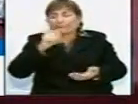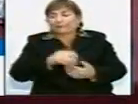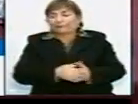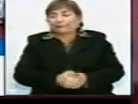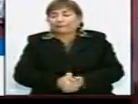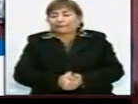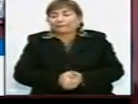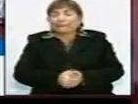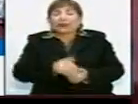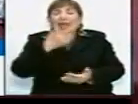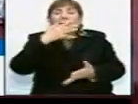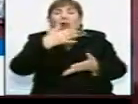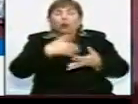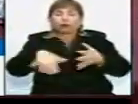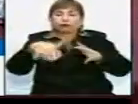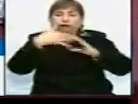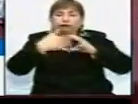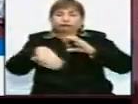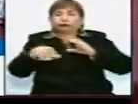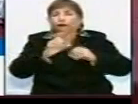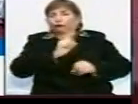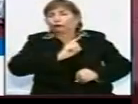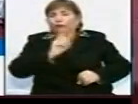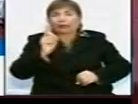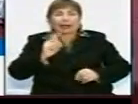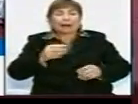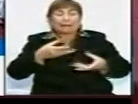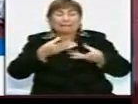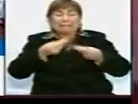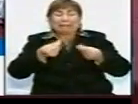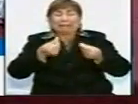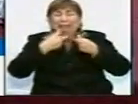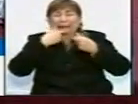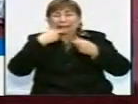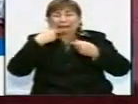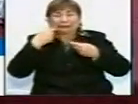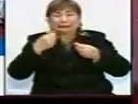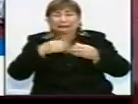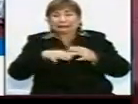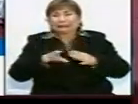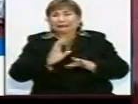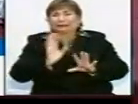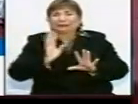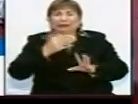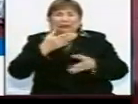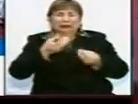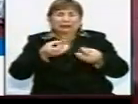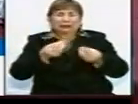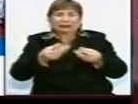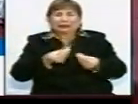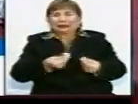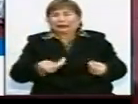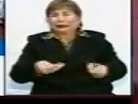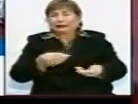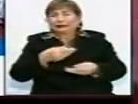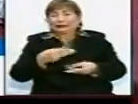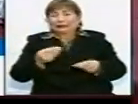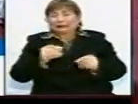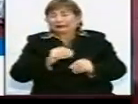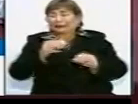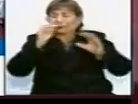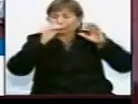aguas residuales no para agua potable menos color y ahí viene el